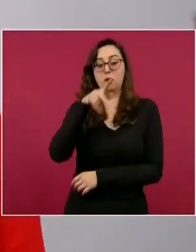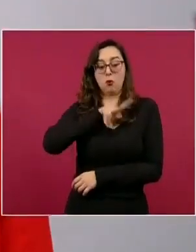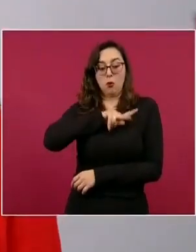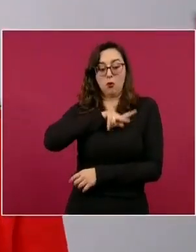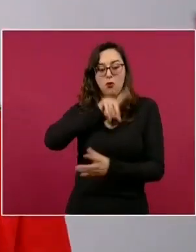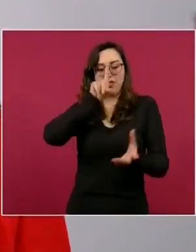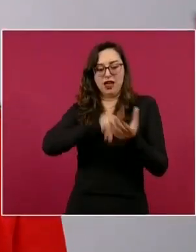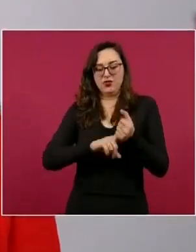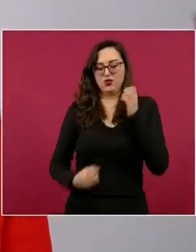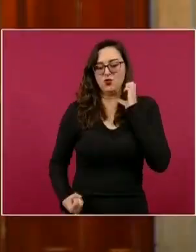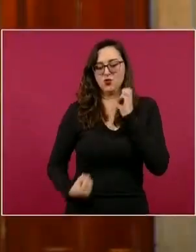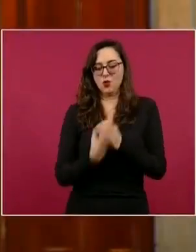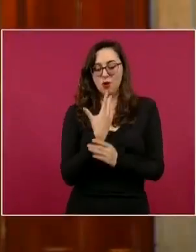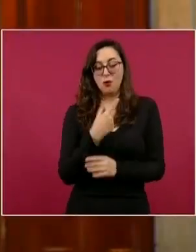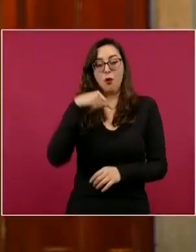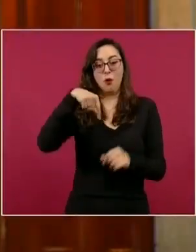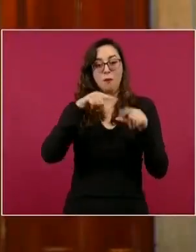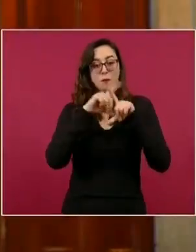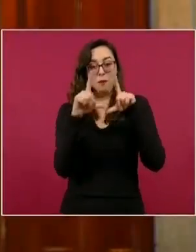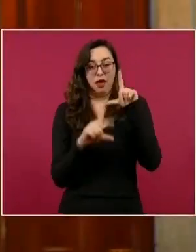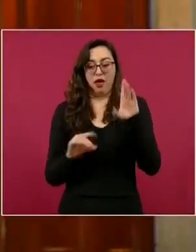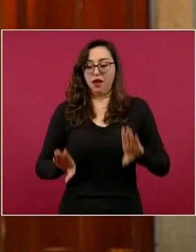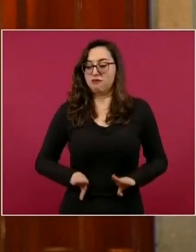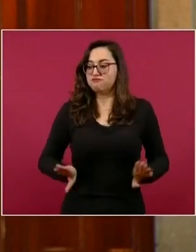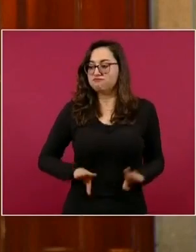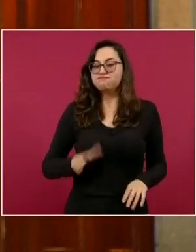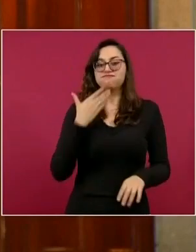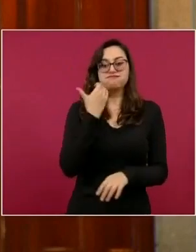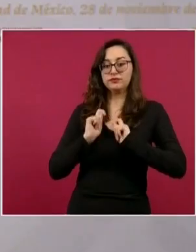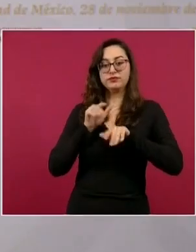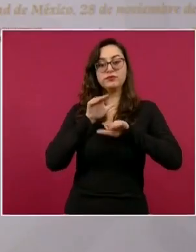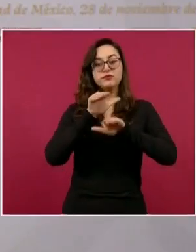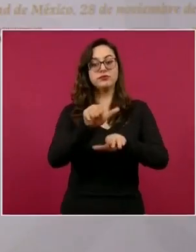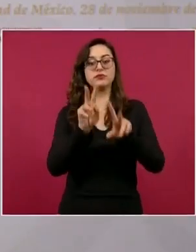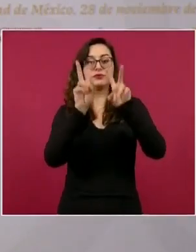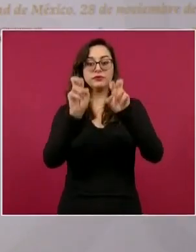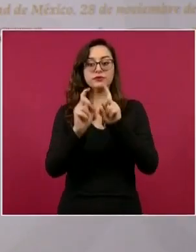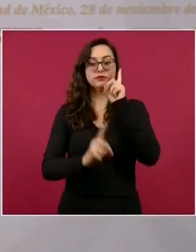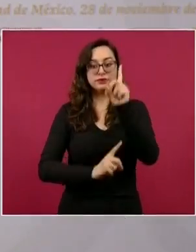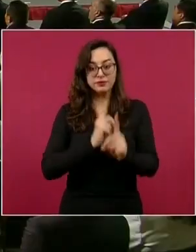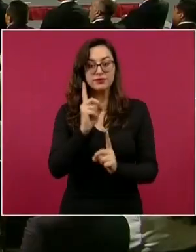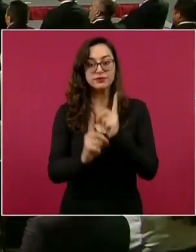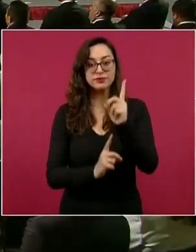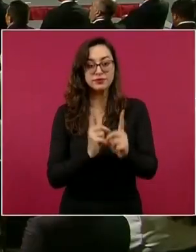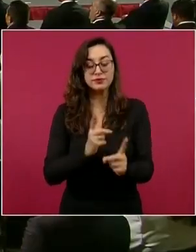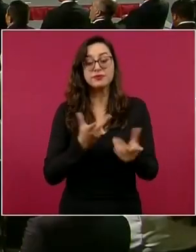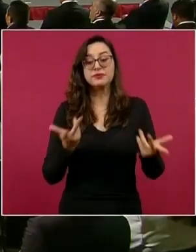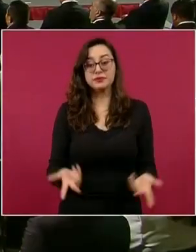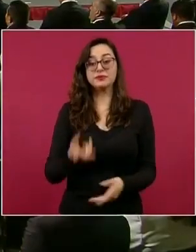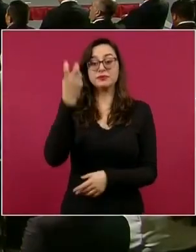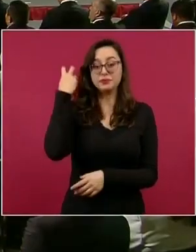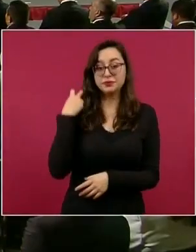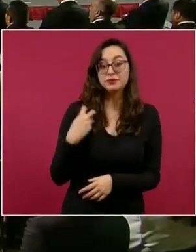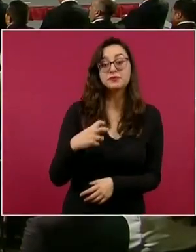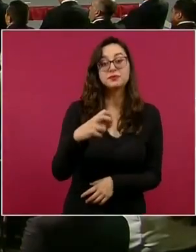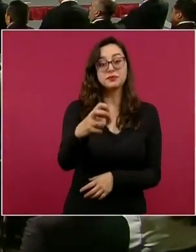Tenemos mucho talento en nuestro país y tenemos mucho que potenciar por nuestro México. Y en este viaje que está reservado solo para